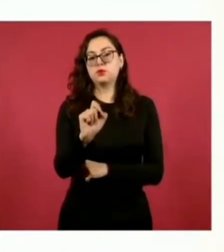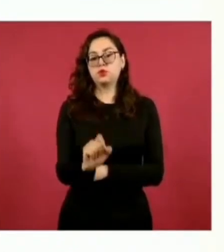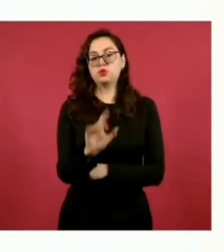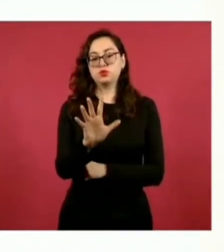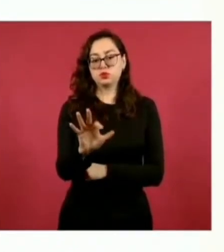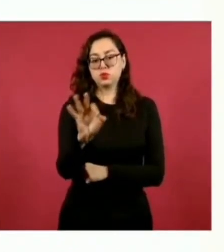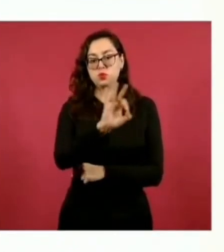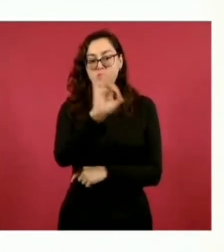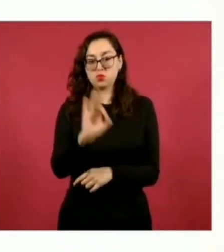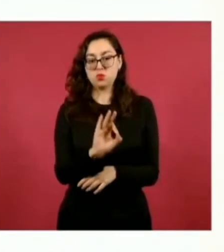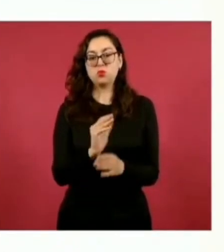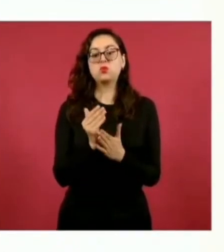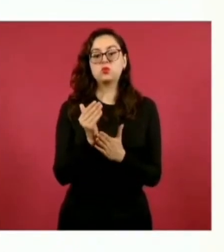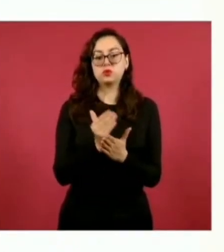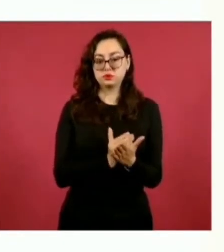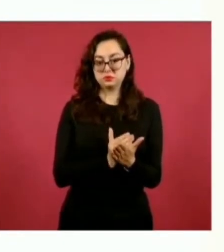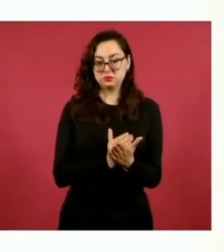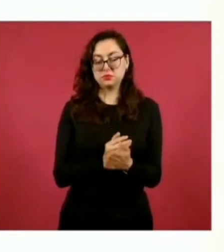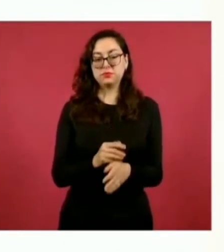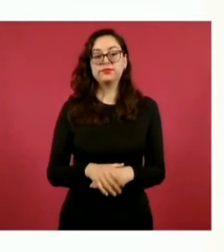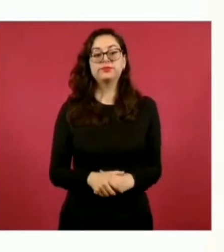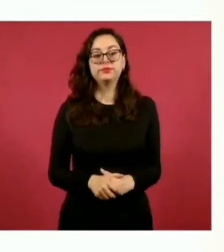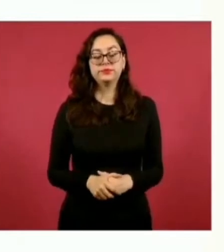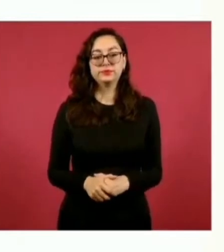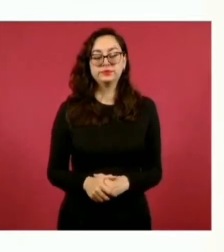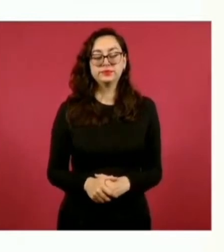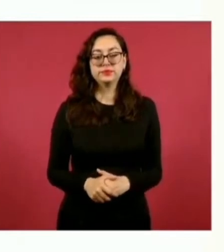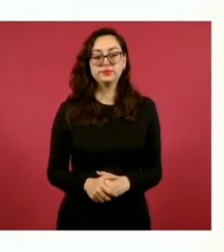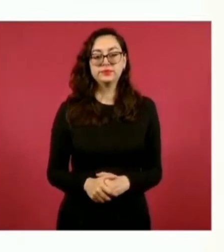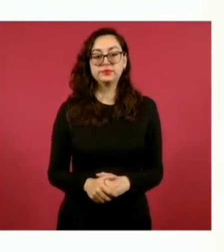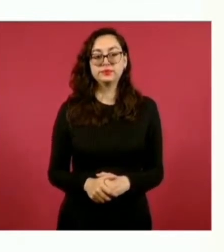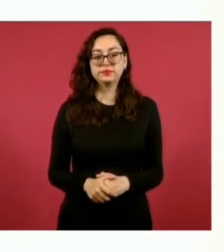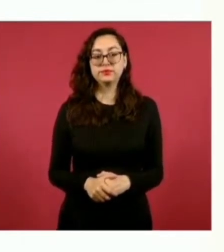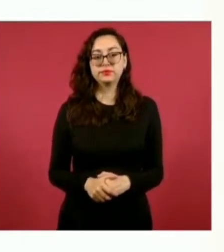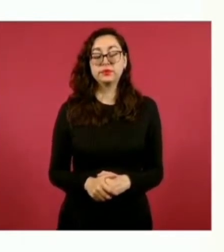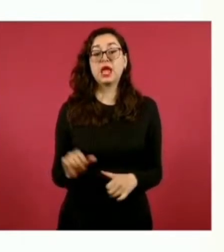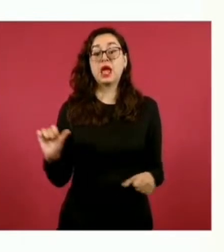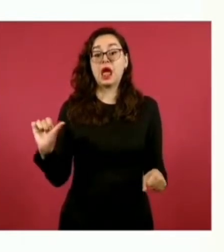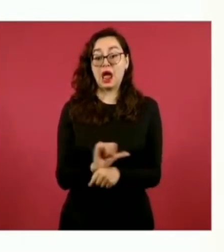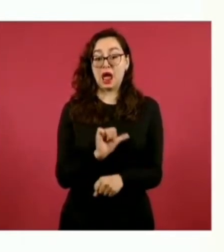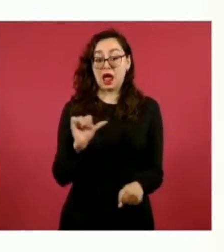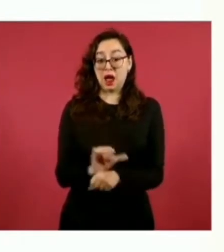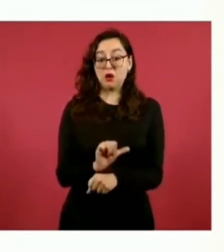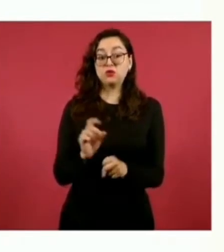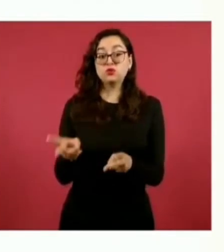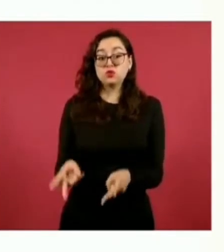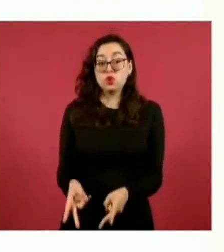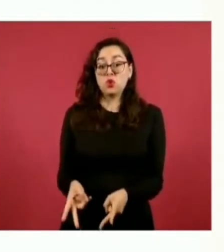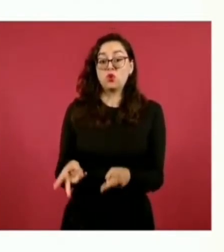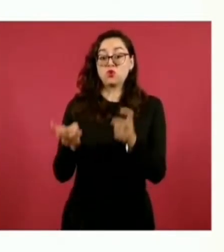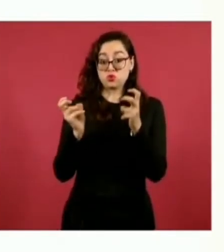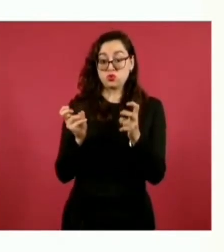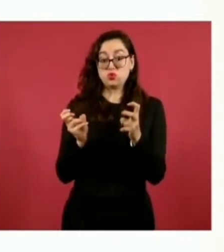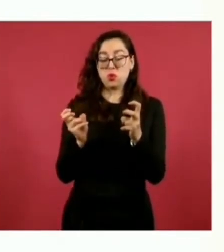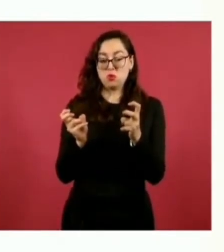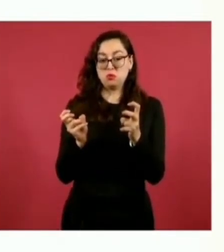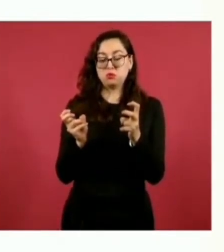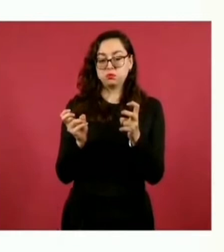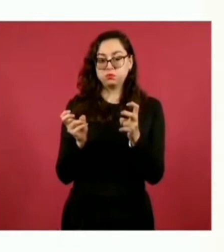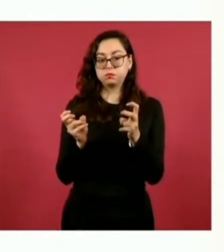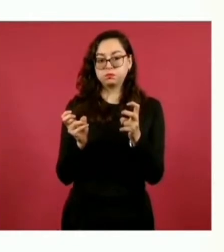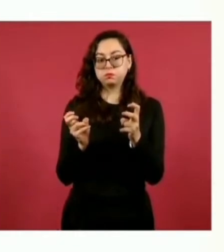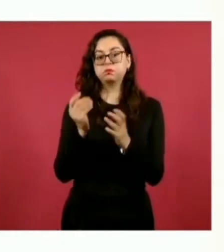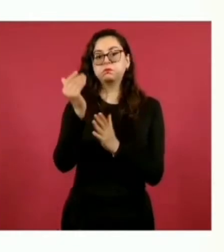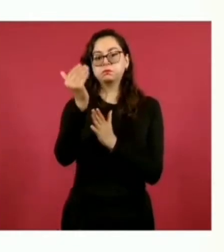relación con los diferentes tipos de robo adelante en el robo de vehículo específicamente